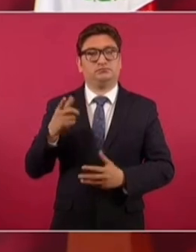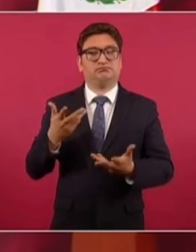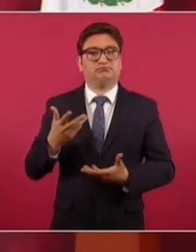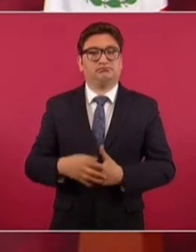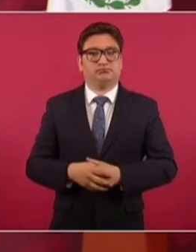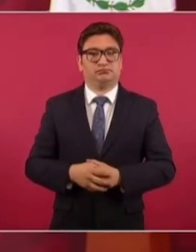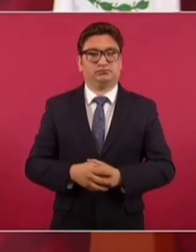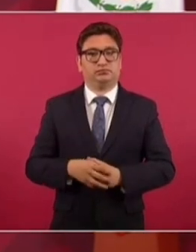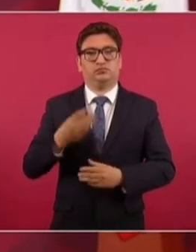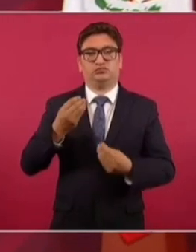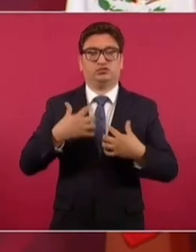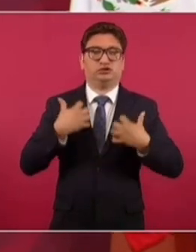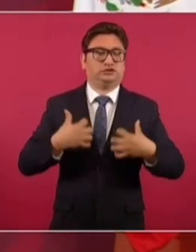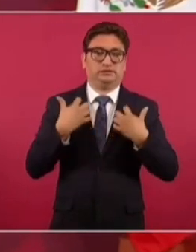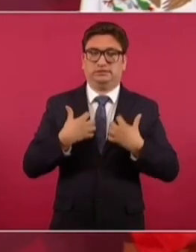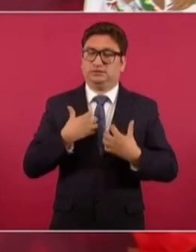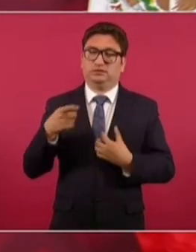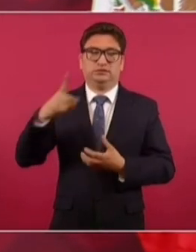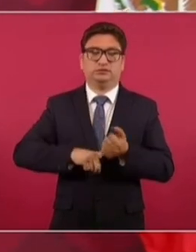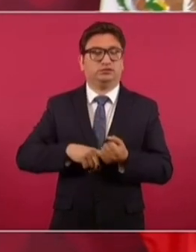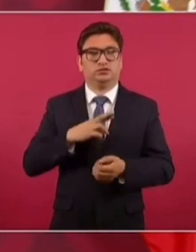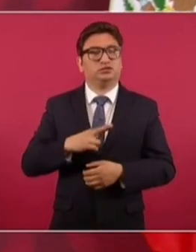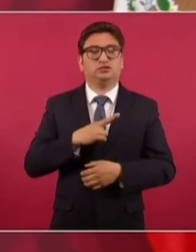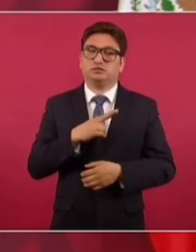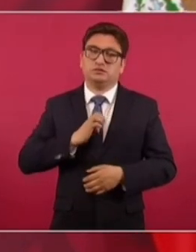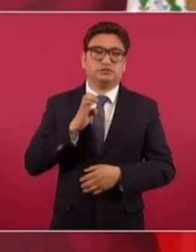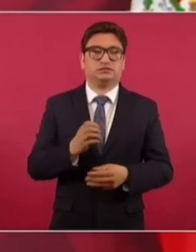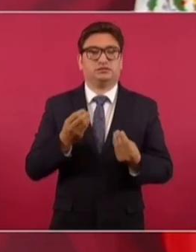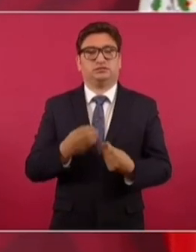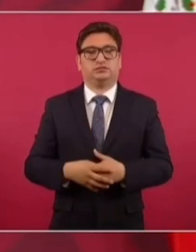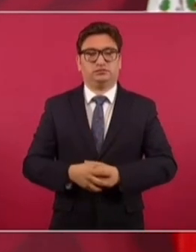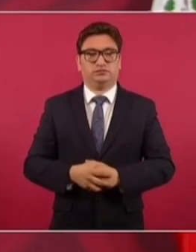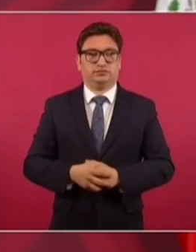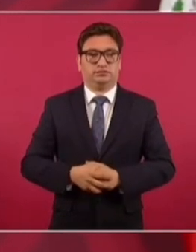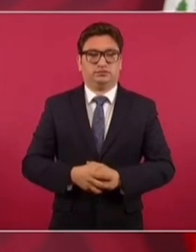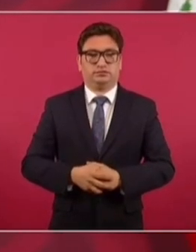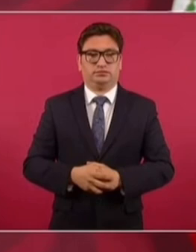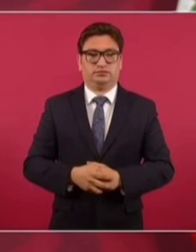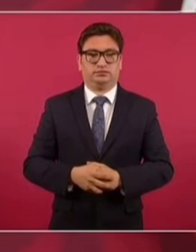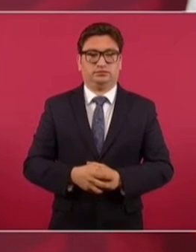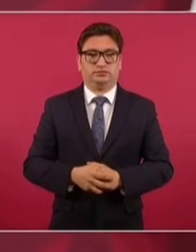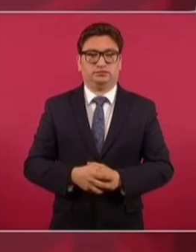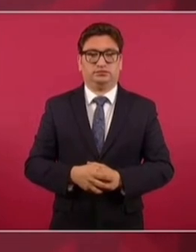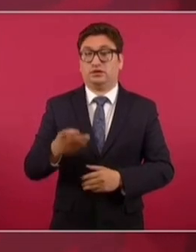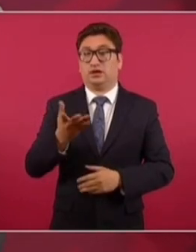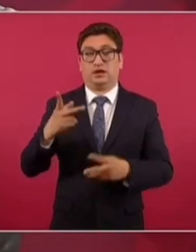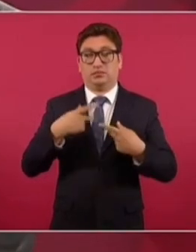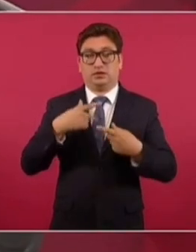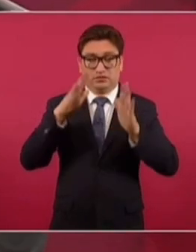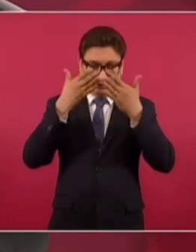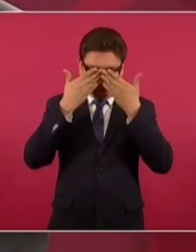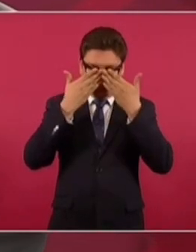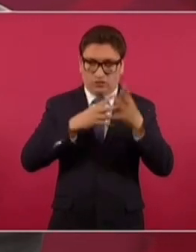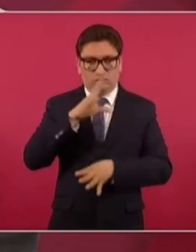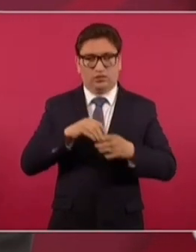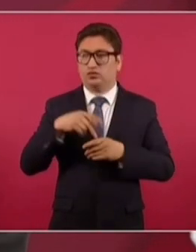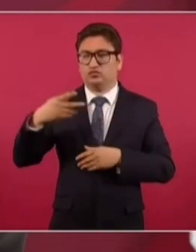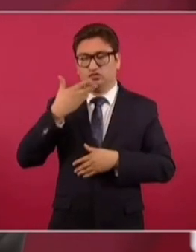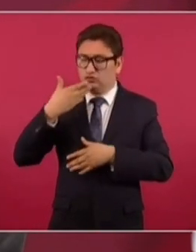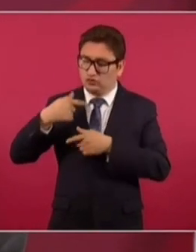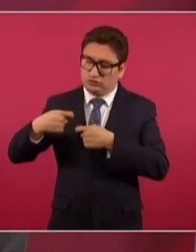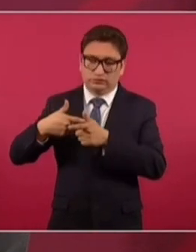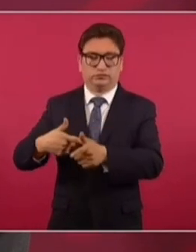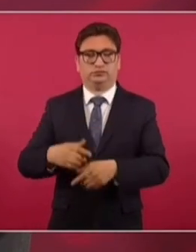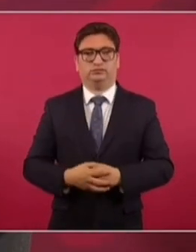tienen mucho coraje, albergan mucho odio. Con todo respeto. Los ciega por completo, ¿no? El